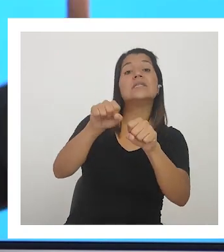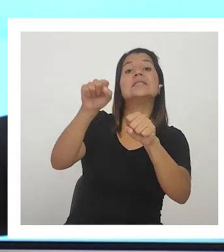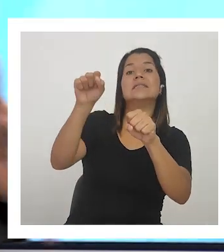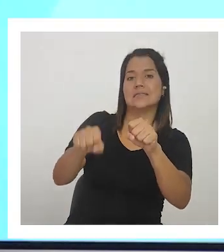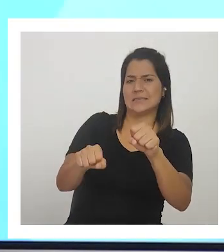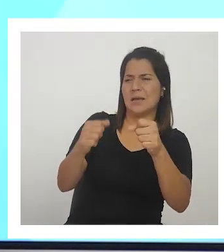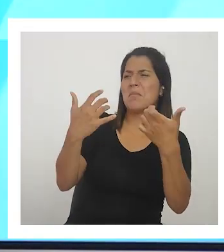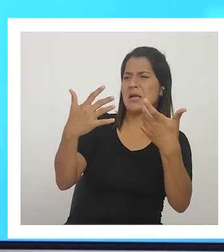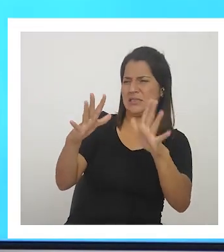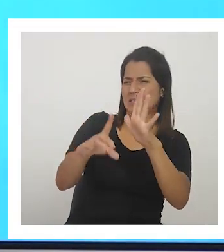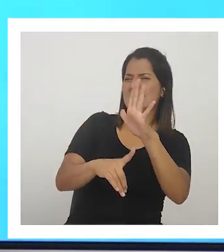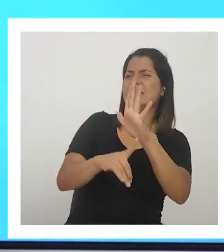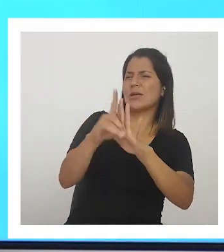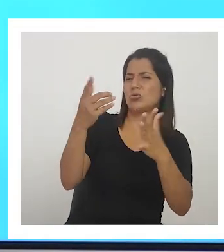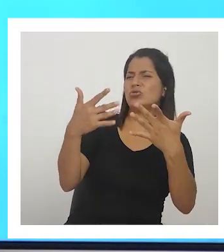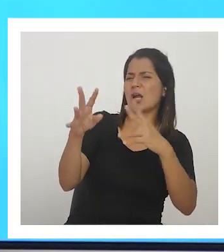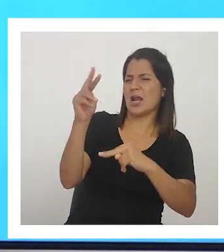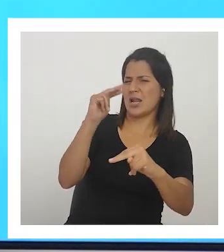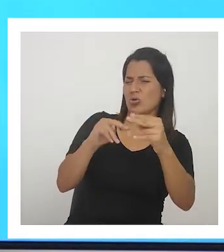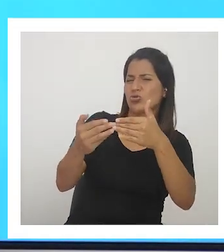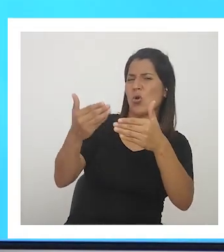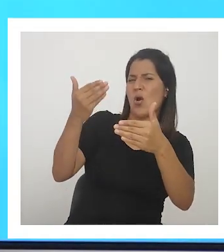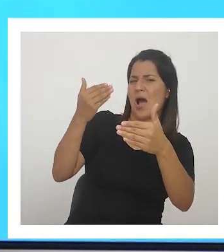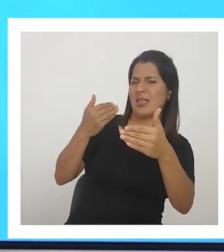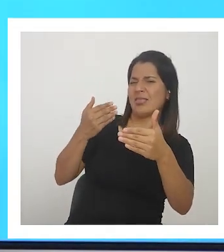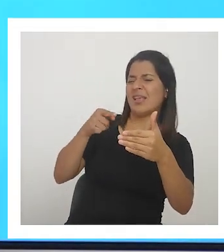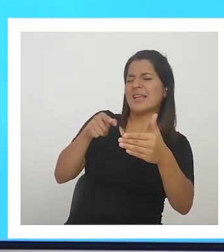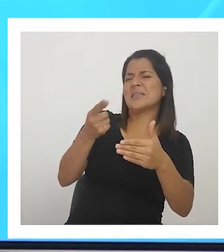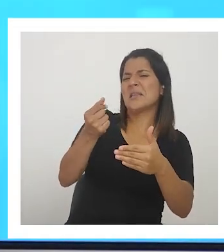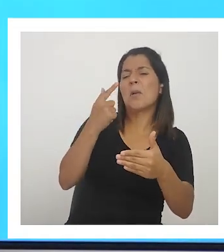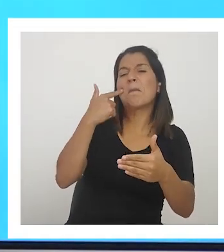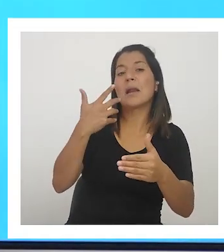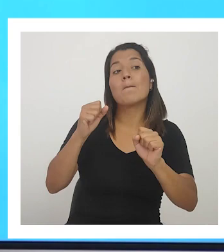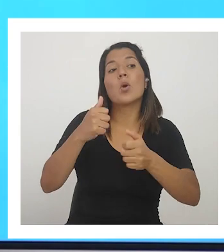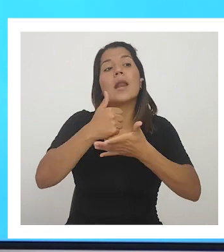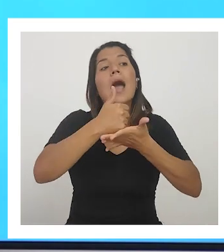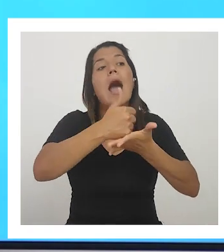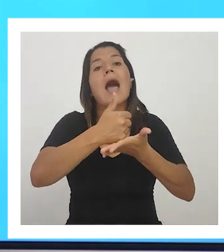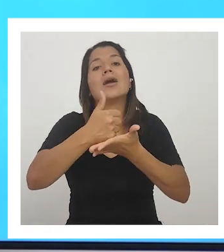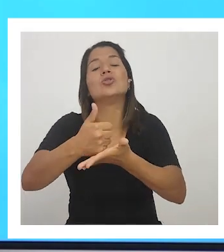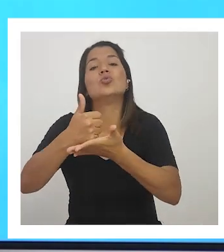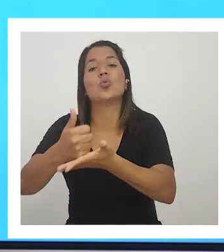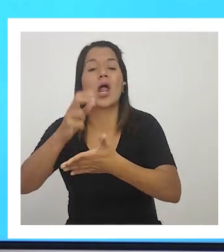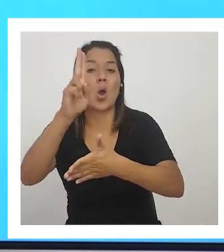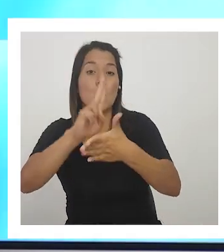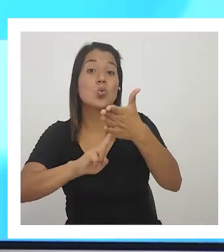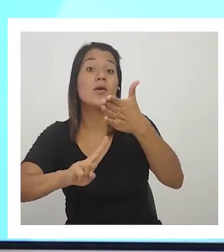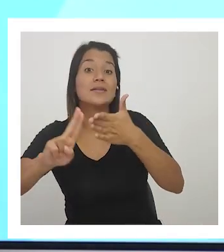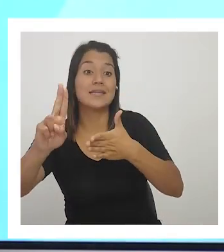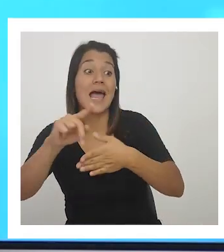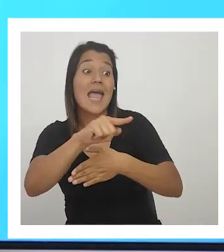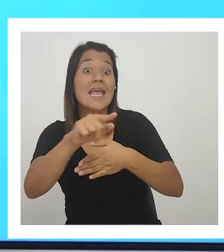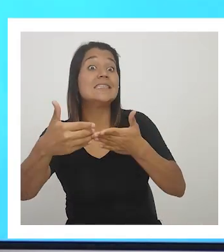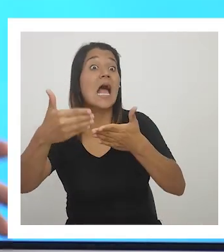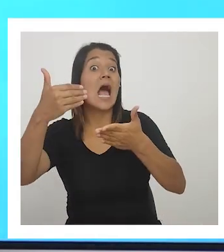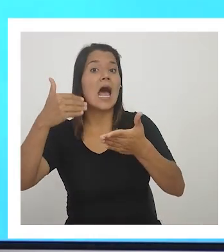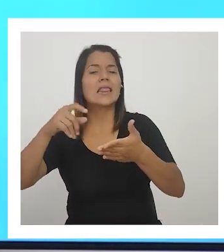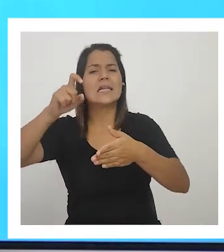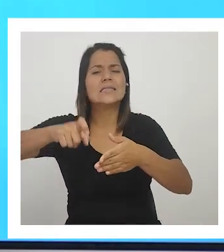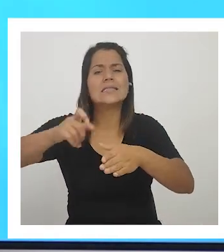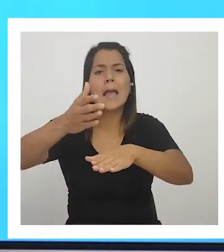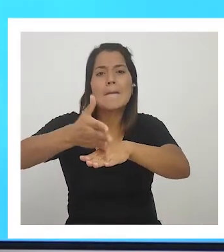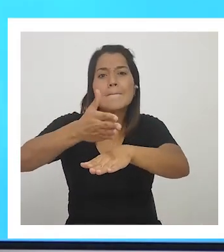años atrás, vienen a coadyuvar con universidades que en aquel momento requerían mejoras